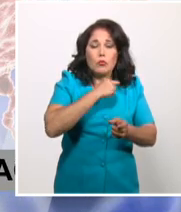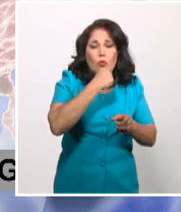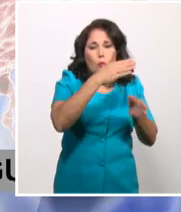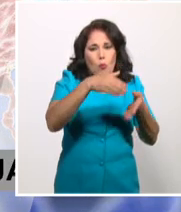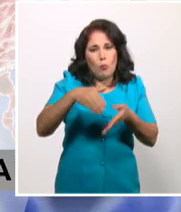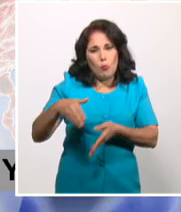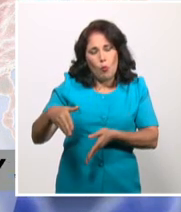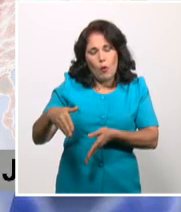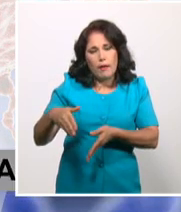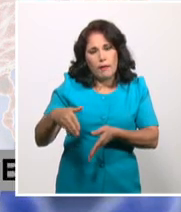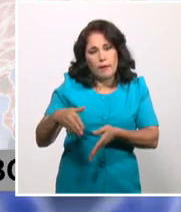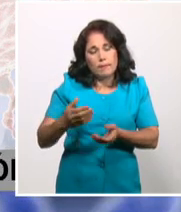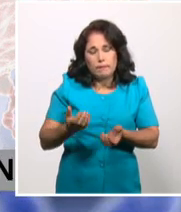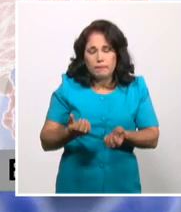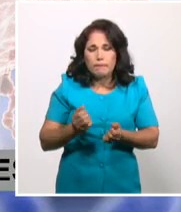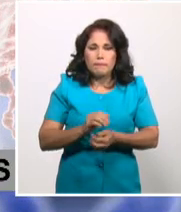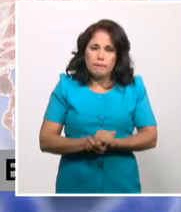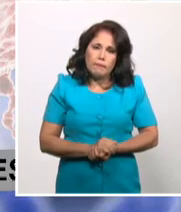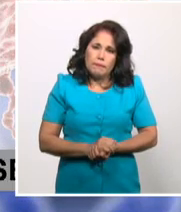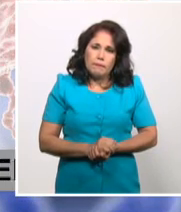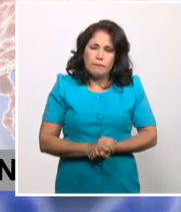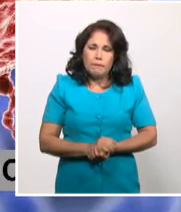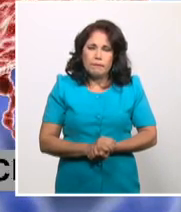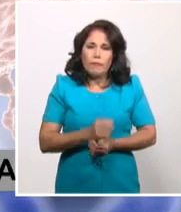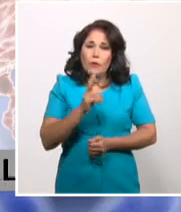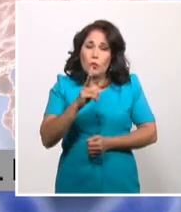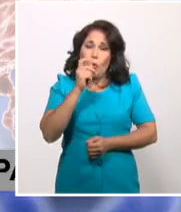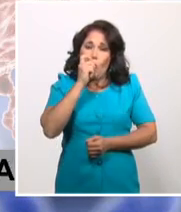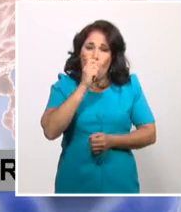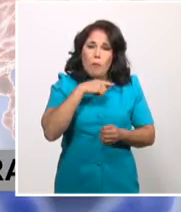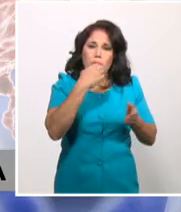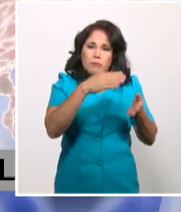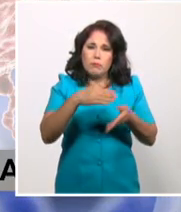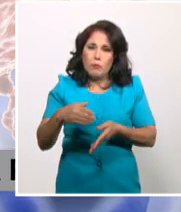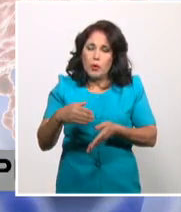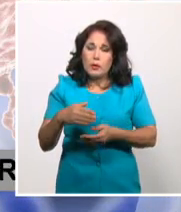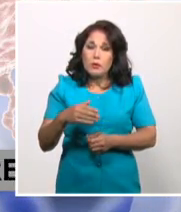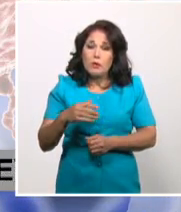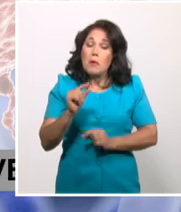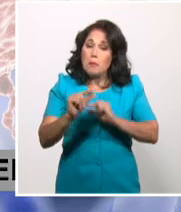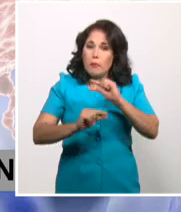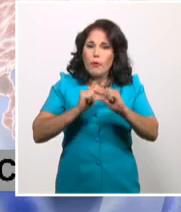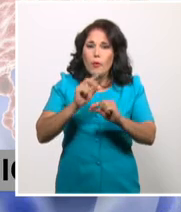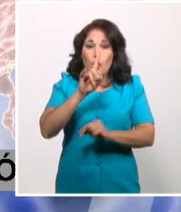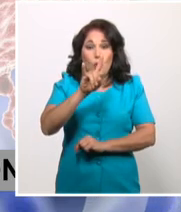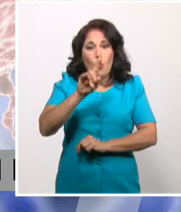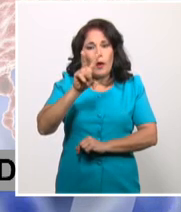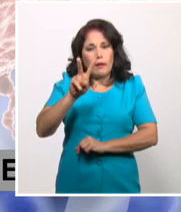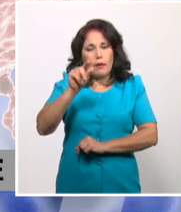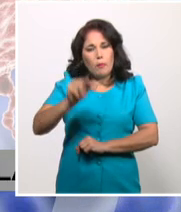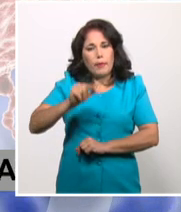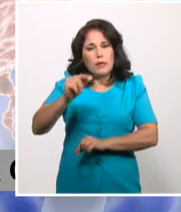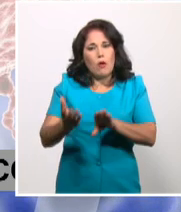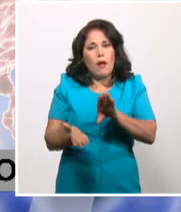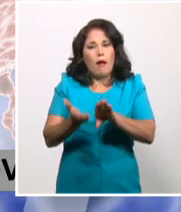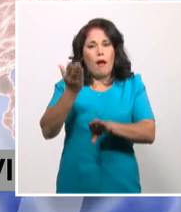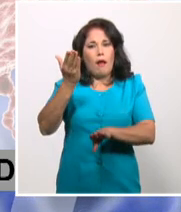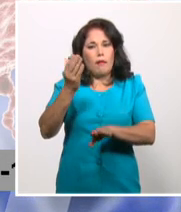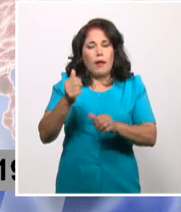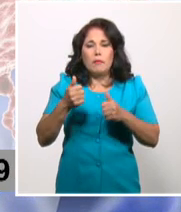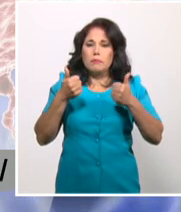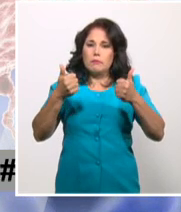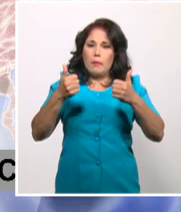el fallecimiento de personas en nuestro país. Son 2 fallecidos y la buena noticia es que hay 92 personas que ya tienen